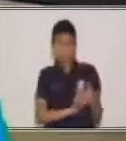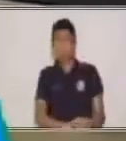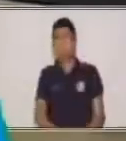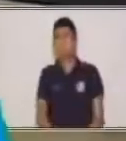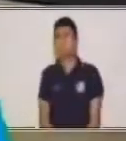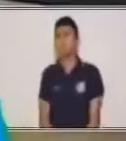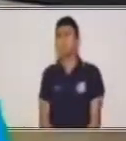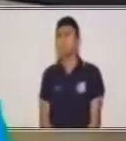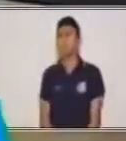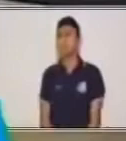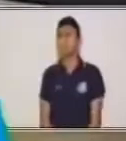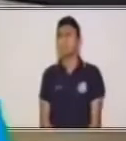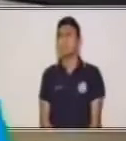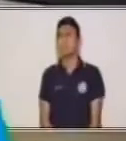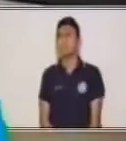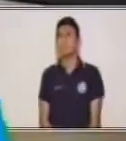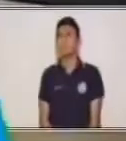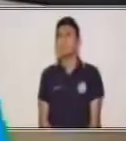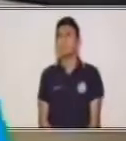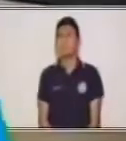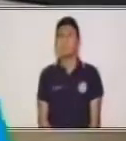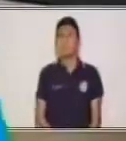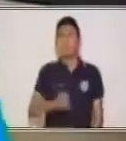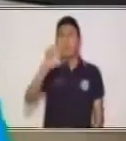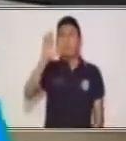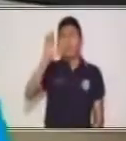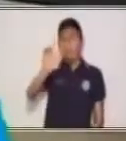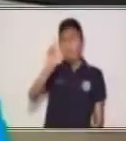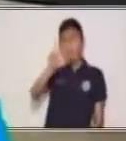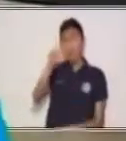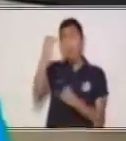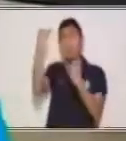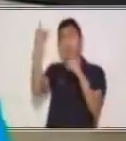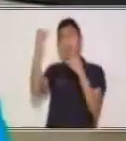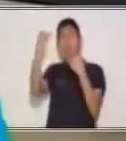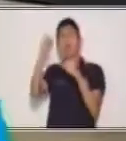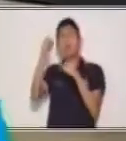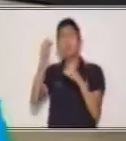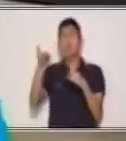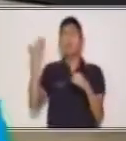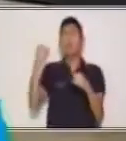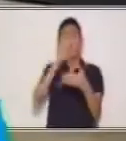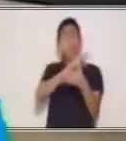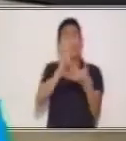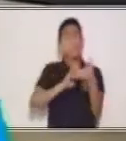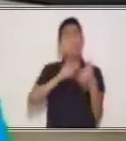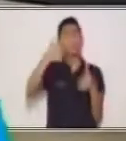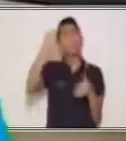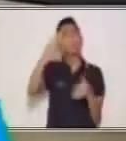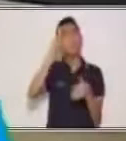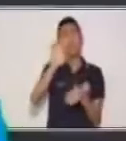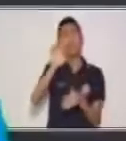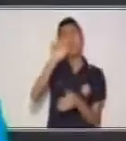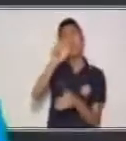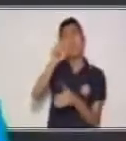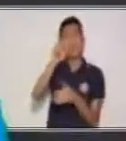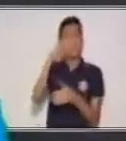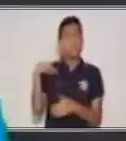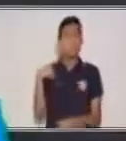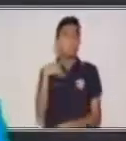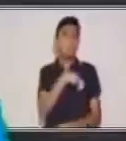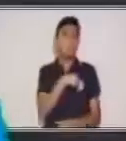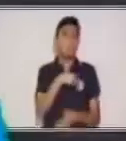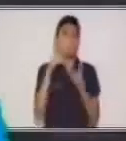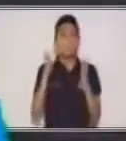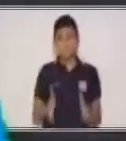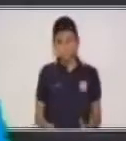aquí nos quedó descuadrado, pero si leemos la oración dice, el informe fue leído por el ministro, ¿sí? Y acá